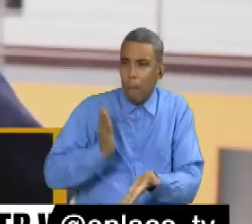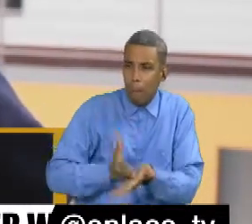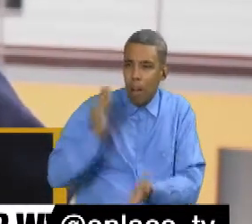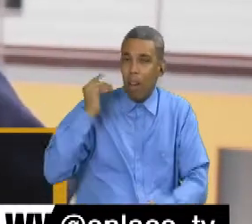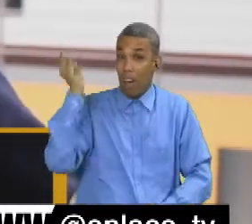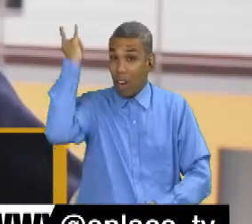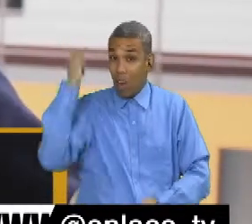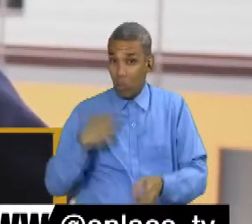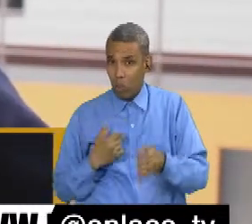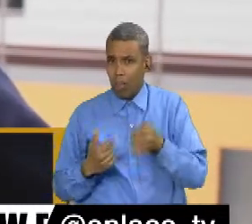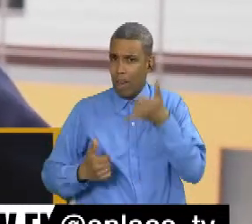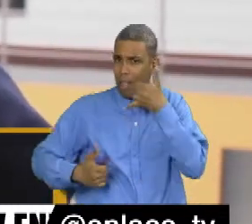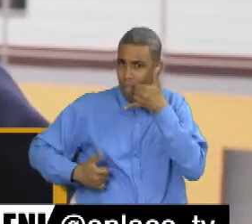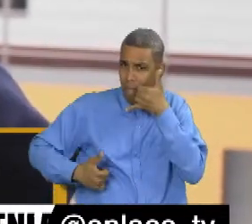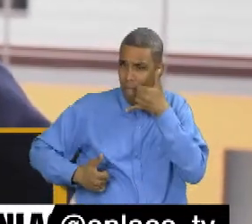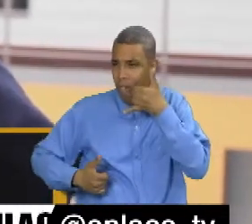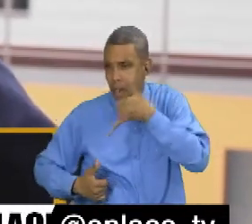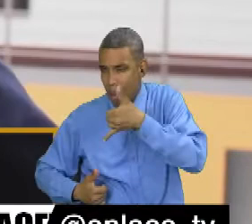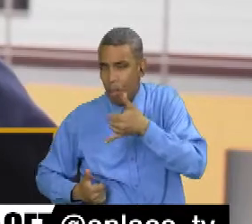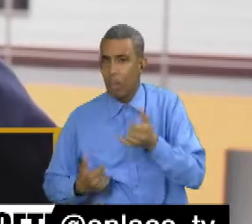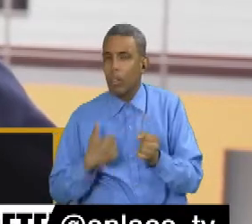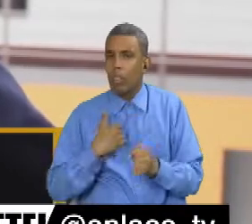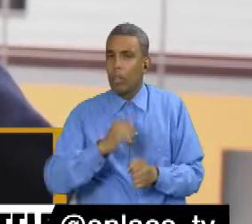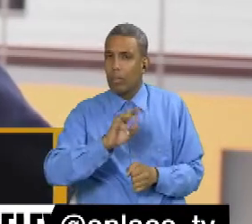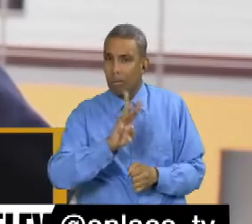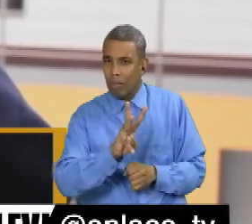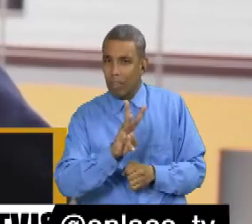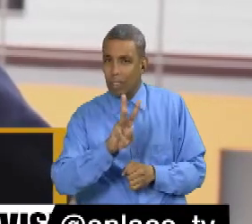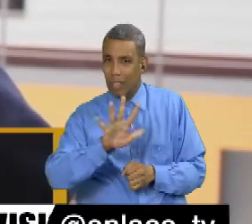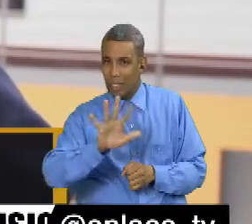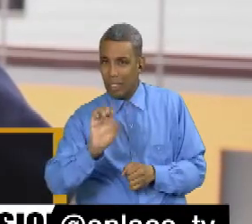haya algún incidente al